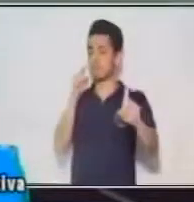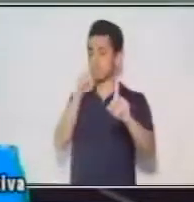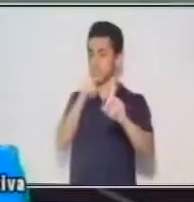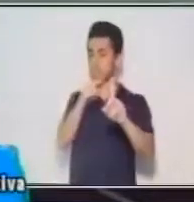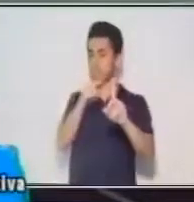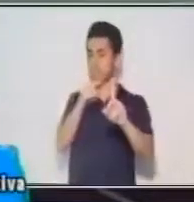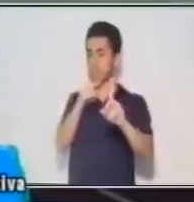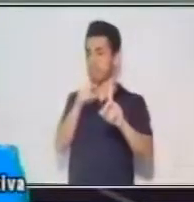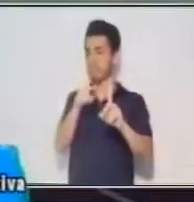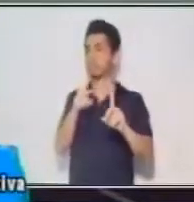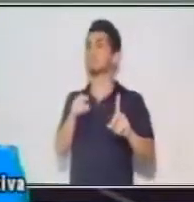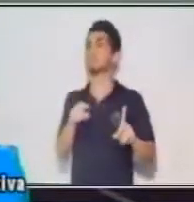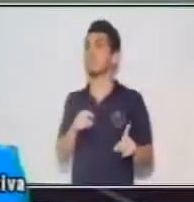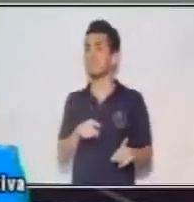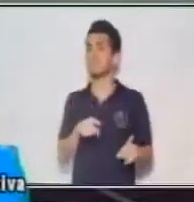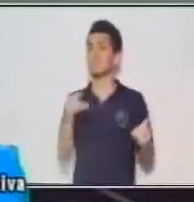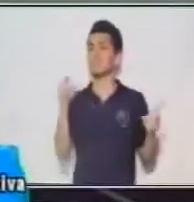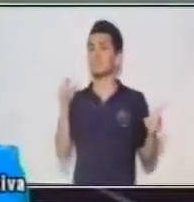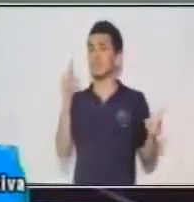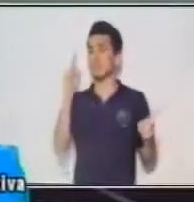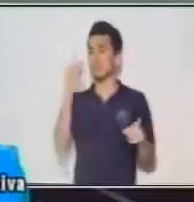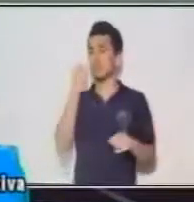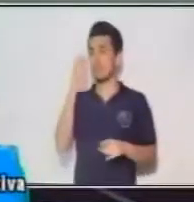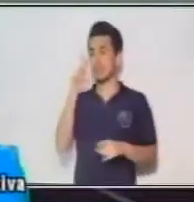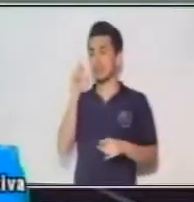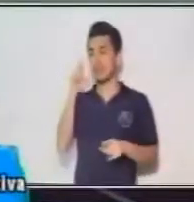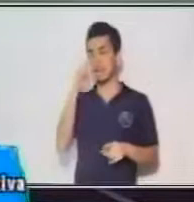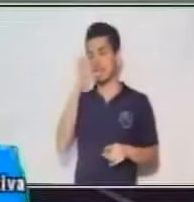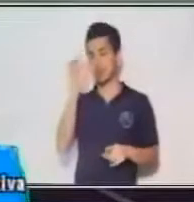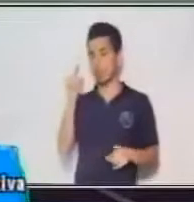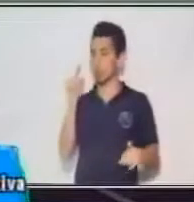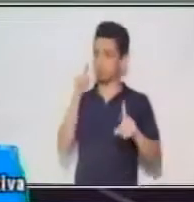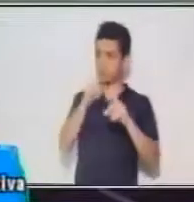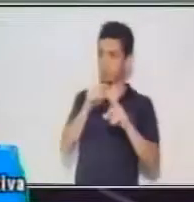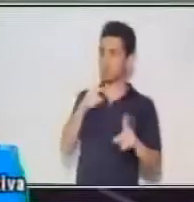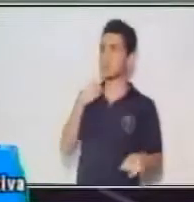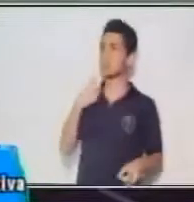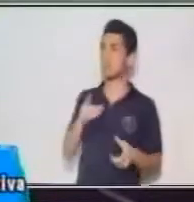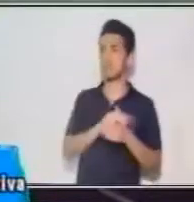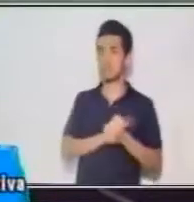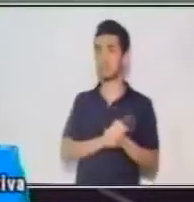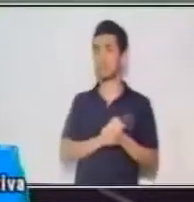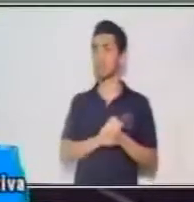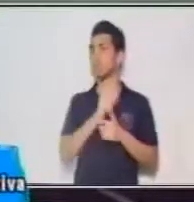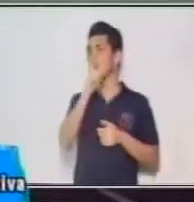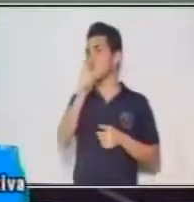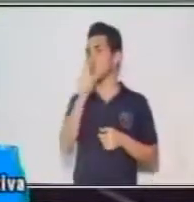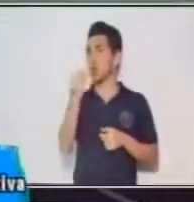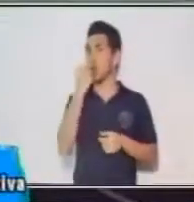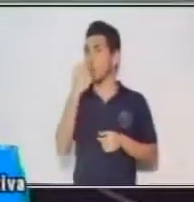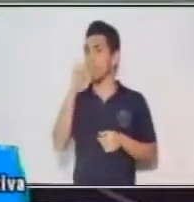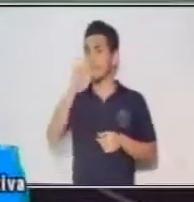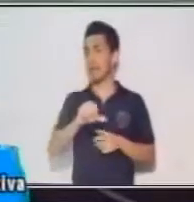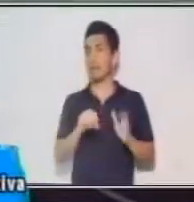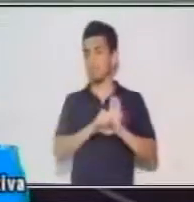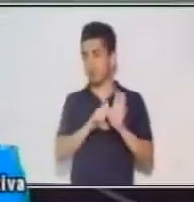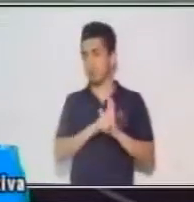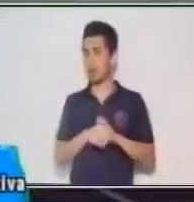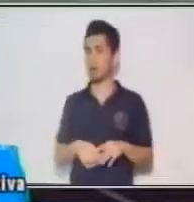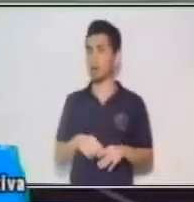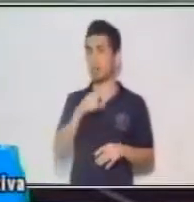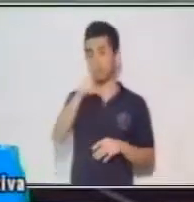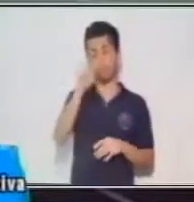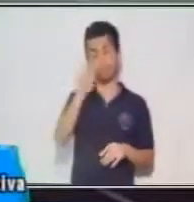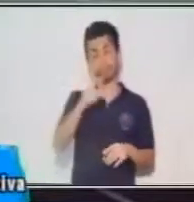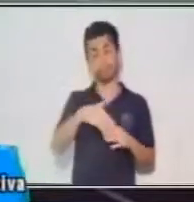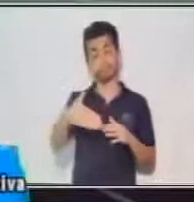directamente. ¿Qué significa esto? Bueno, significa que te van a decir, mira, estás comiendo muy mal y por eso te vas a